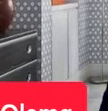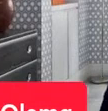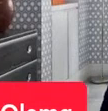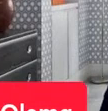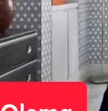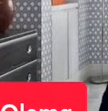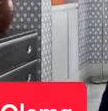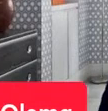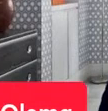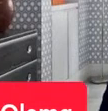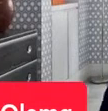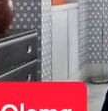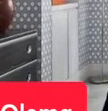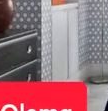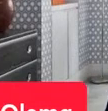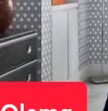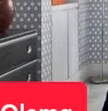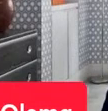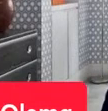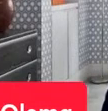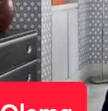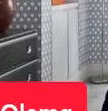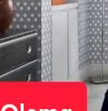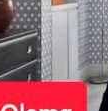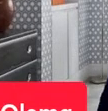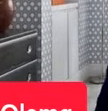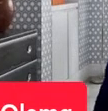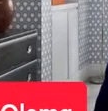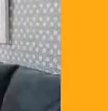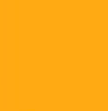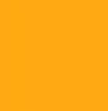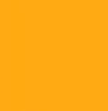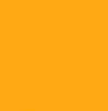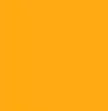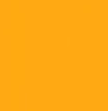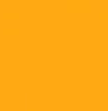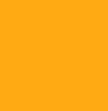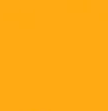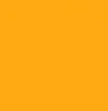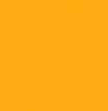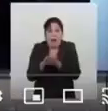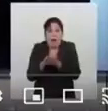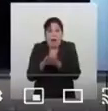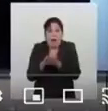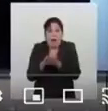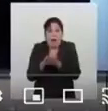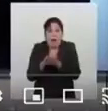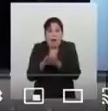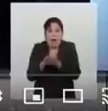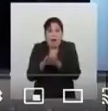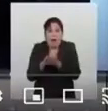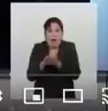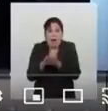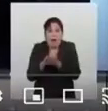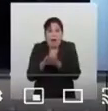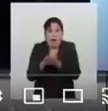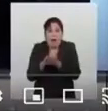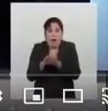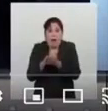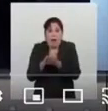pasan por el forro lo que piensa todo el mundo todos los cubanos ok vamos a que me diga la Cristi